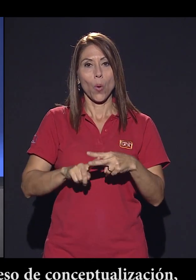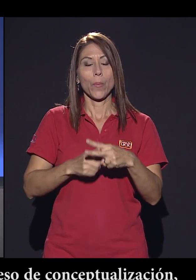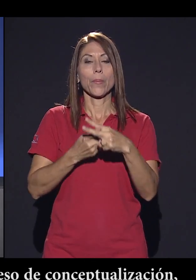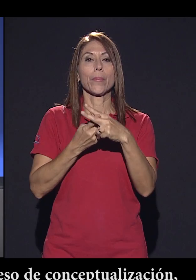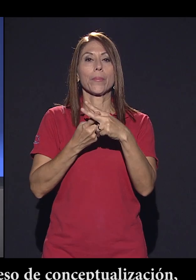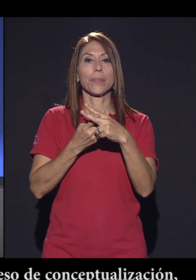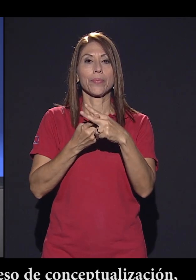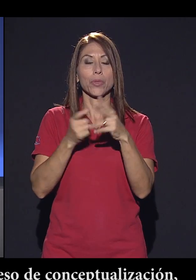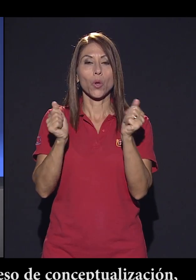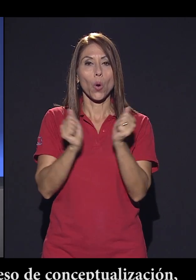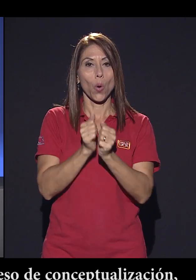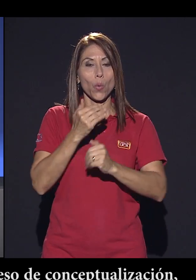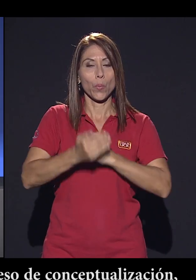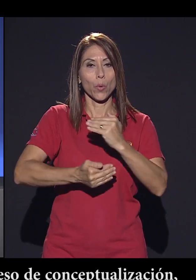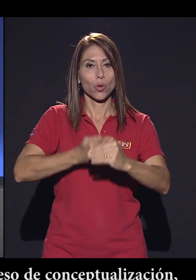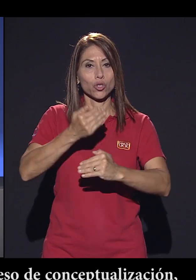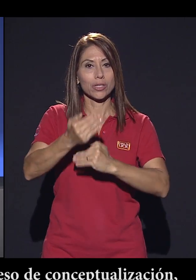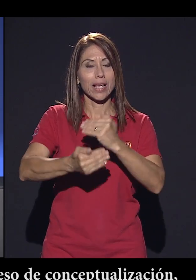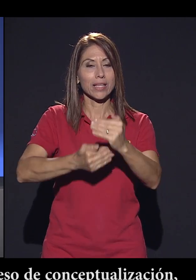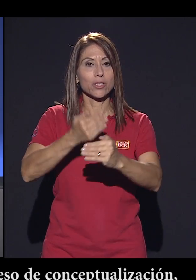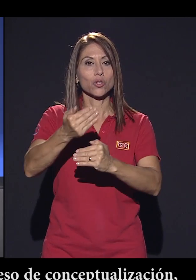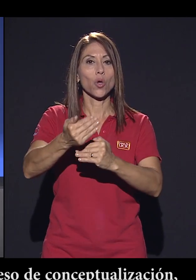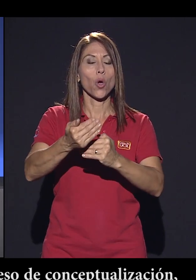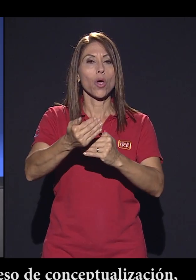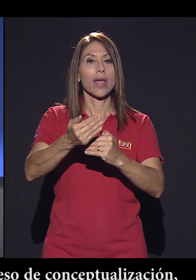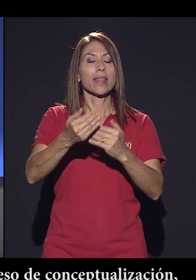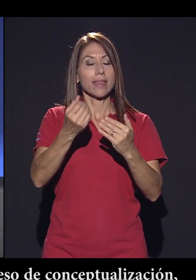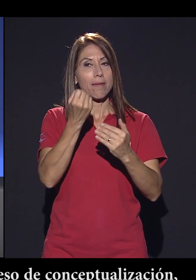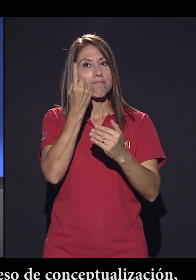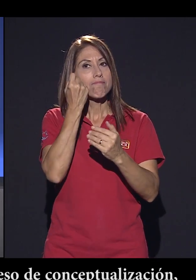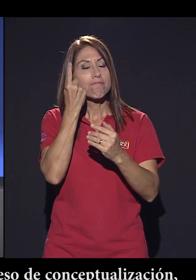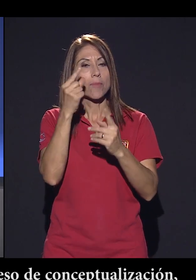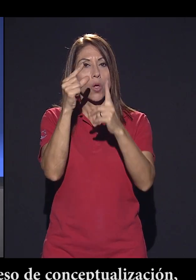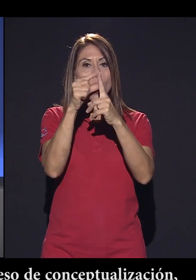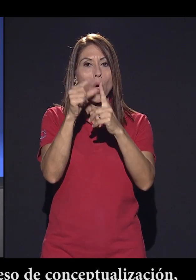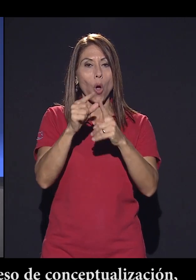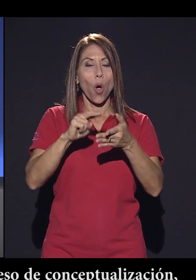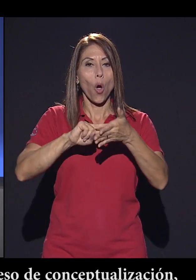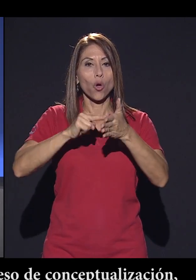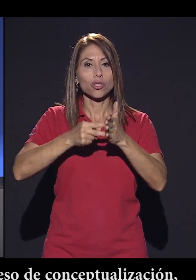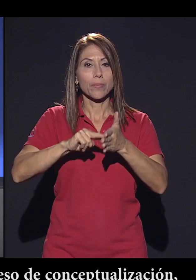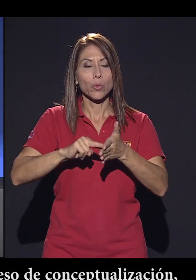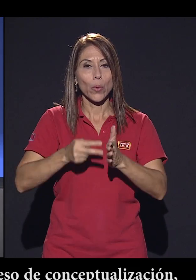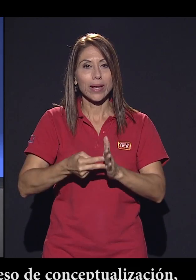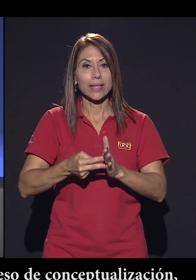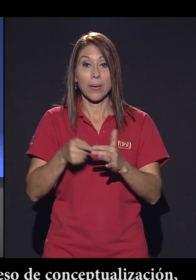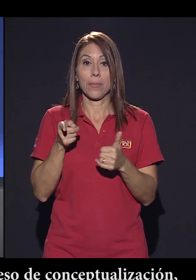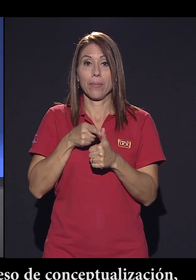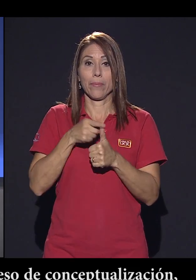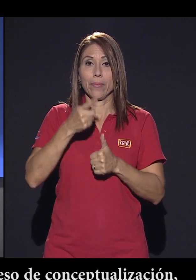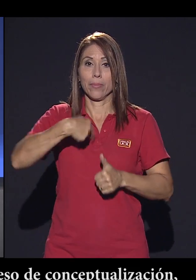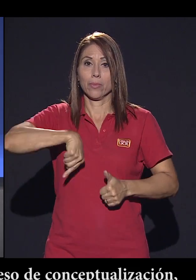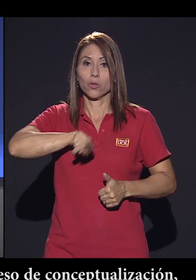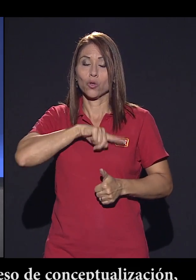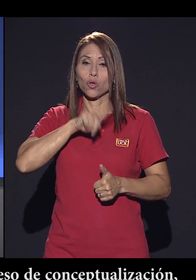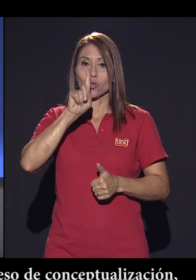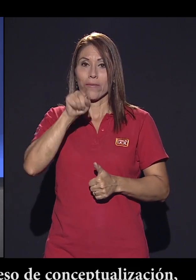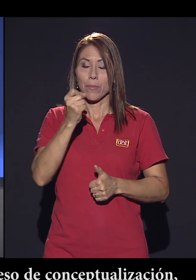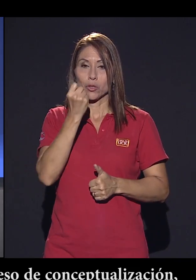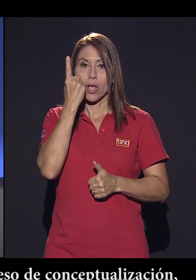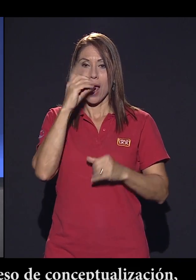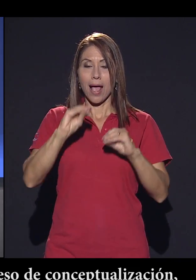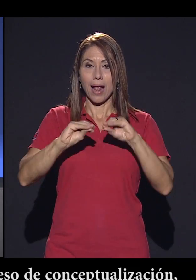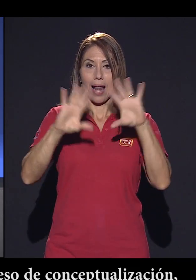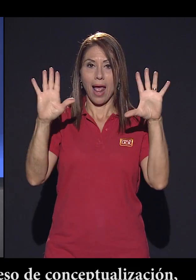con un proceso de conceptualización. Primero nosotros deberíamos